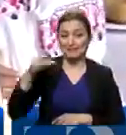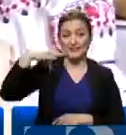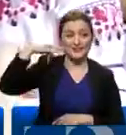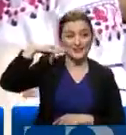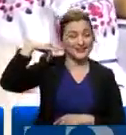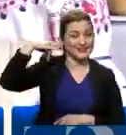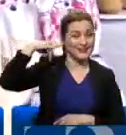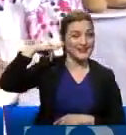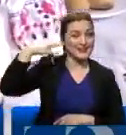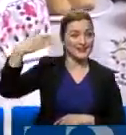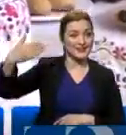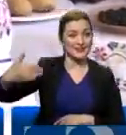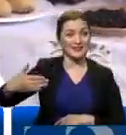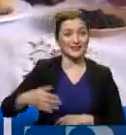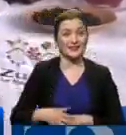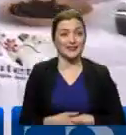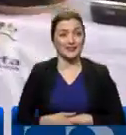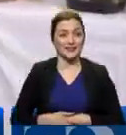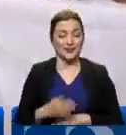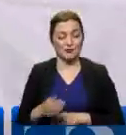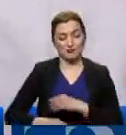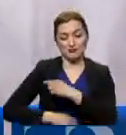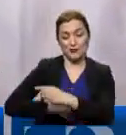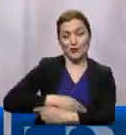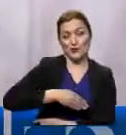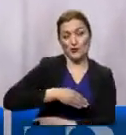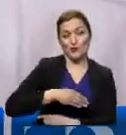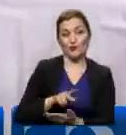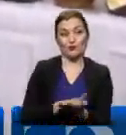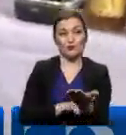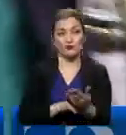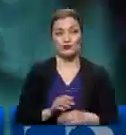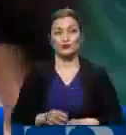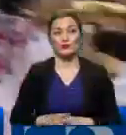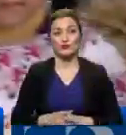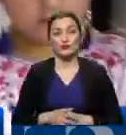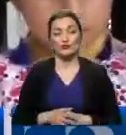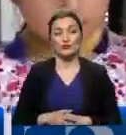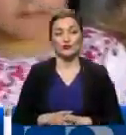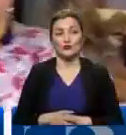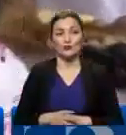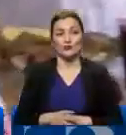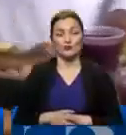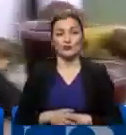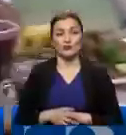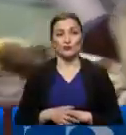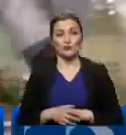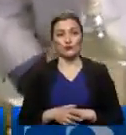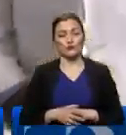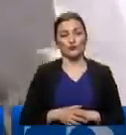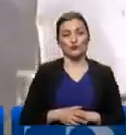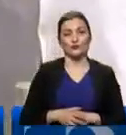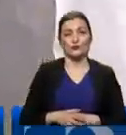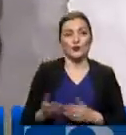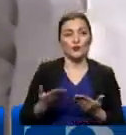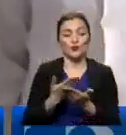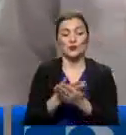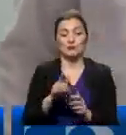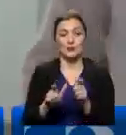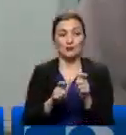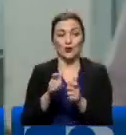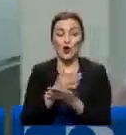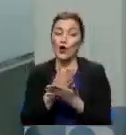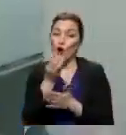Desde chiquitita ella ya con la ropa tradicional. Me voy a cruzar por acá porque queremos también mostrar a la gente sobre la gastronomía